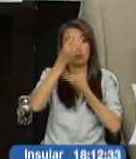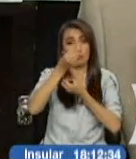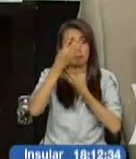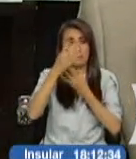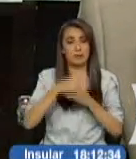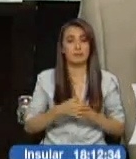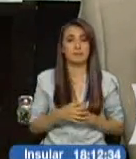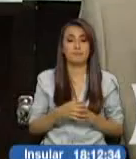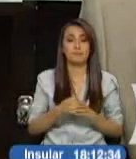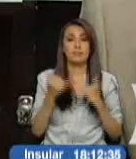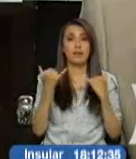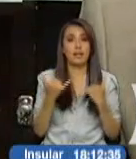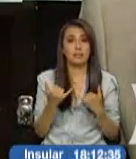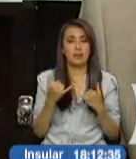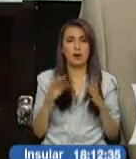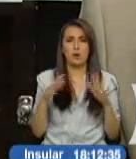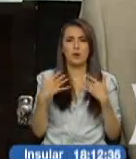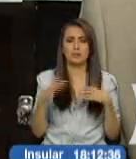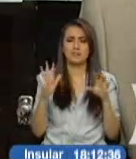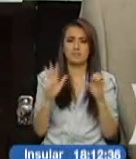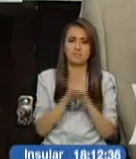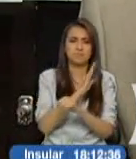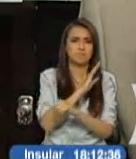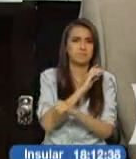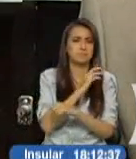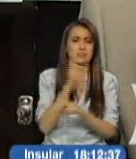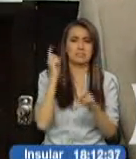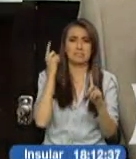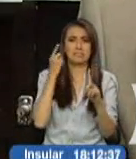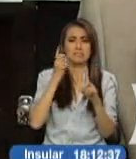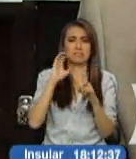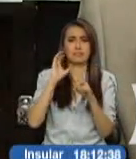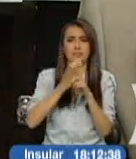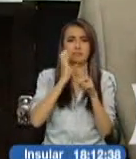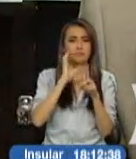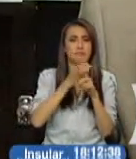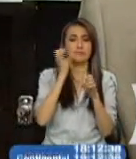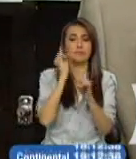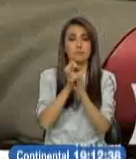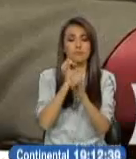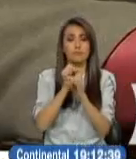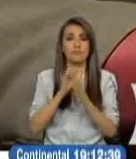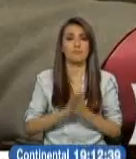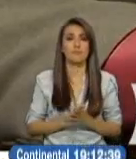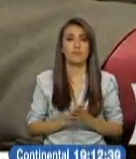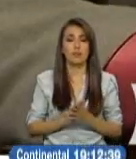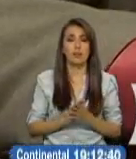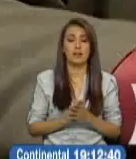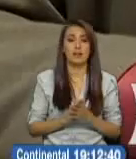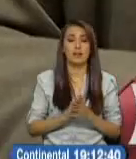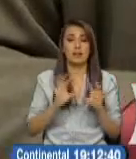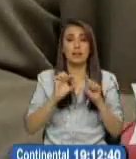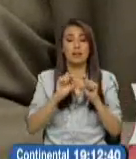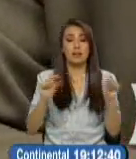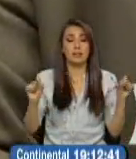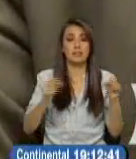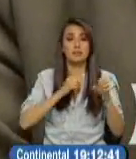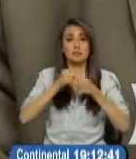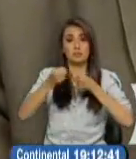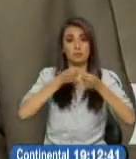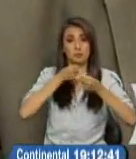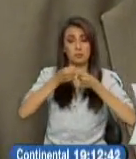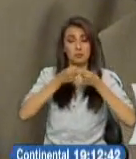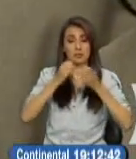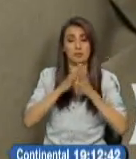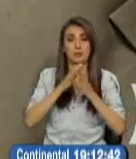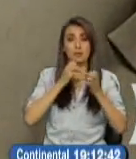comunicación evidentemente pulverizaban una institución o pulverizaban un personaje. Según el decano de la Facultad de Comunicación